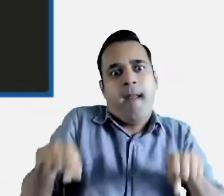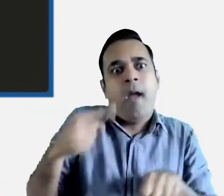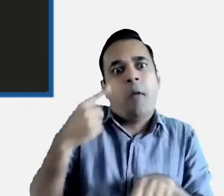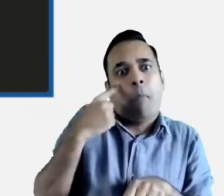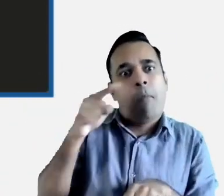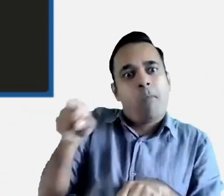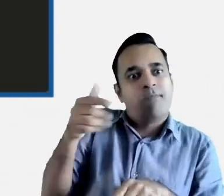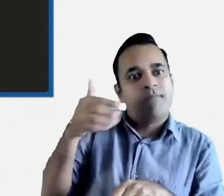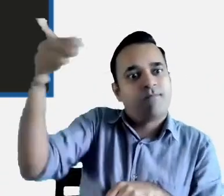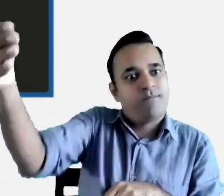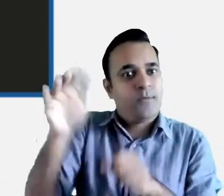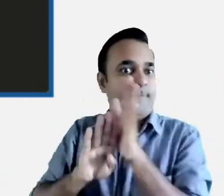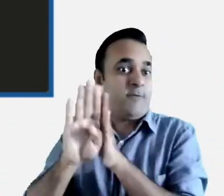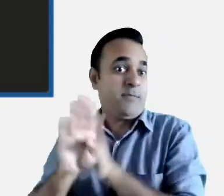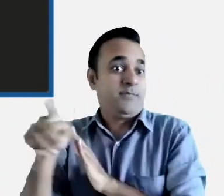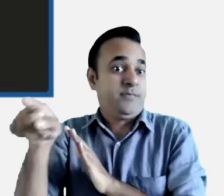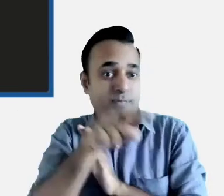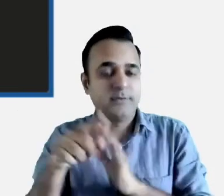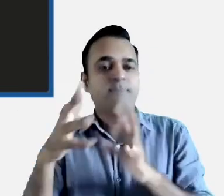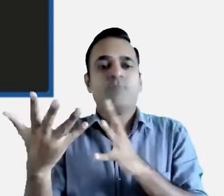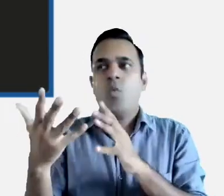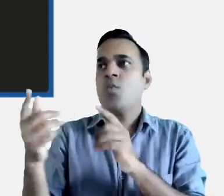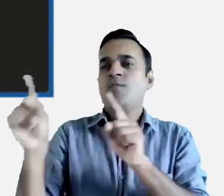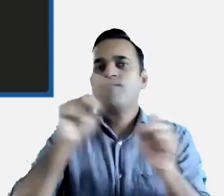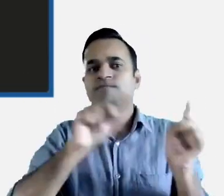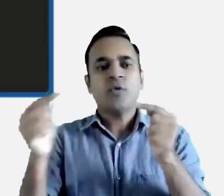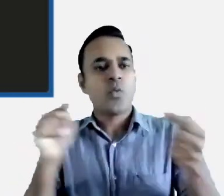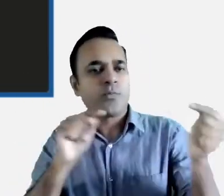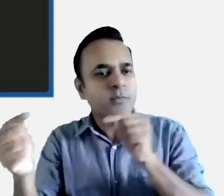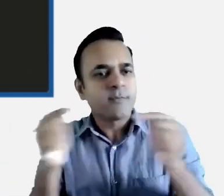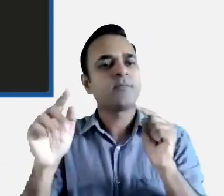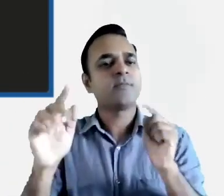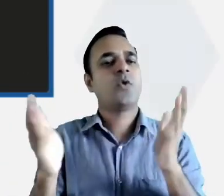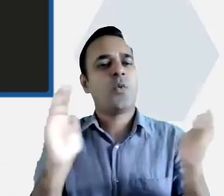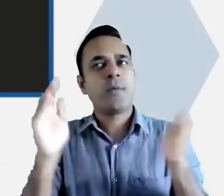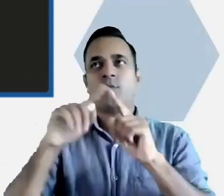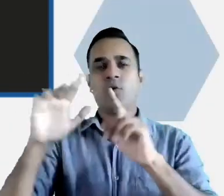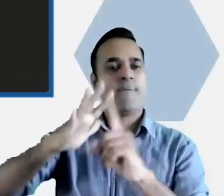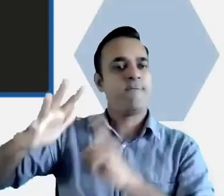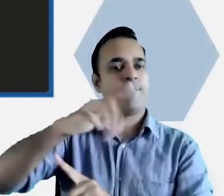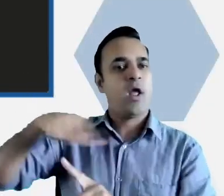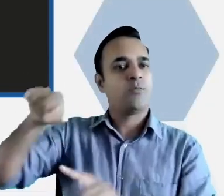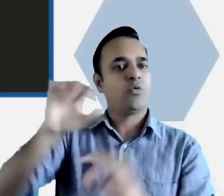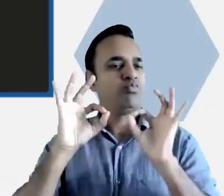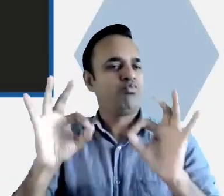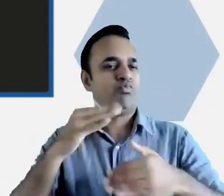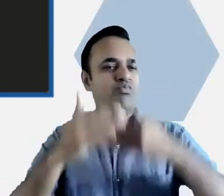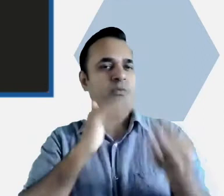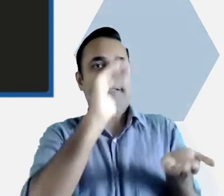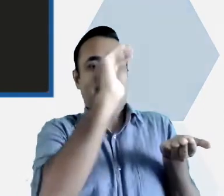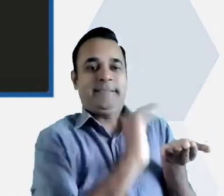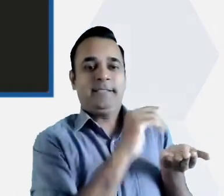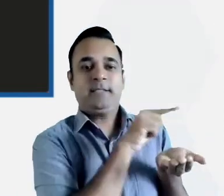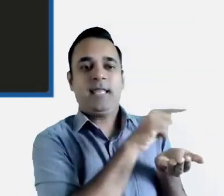a adaptarnos a los efectos del cambio climático. Para finalizar, es muy importante tener presente que